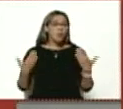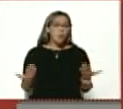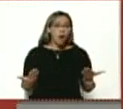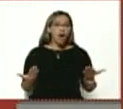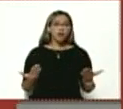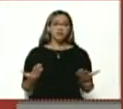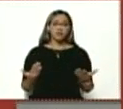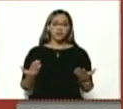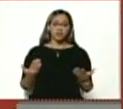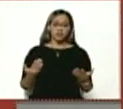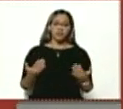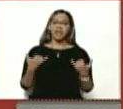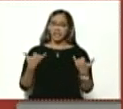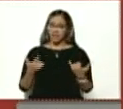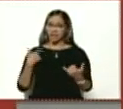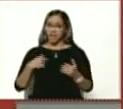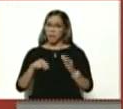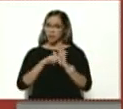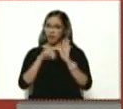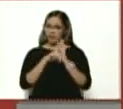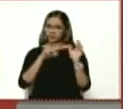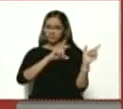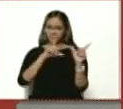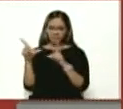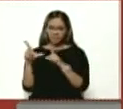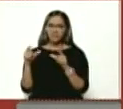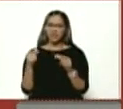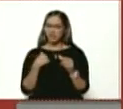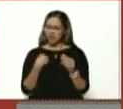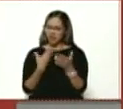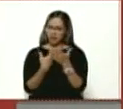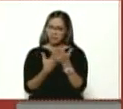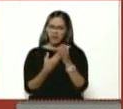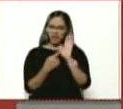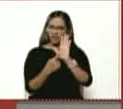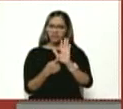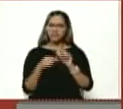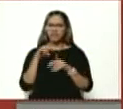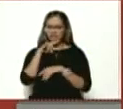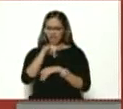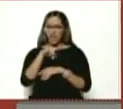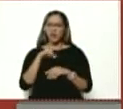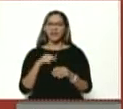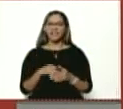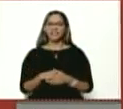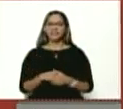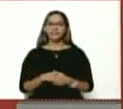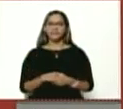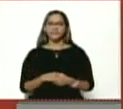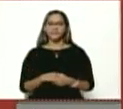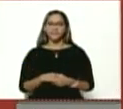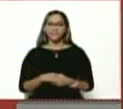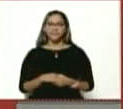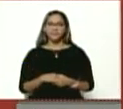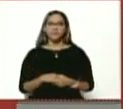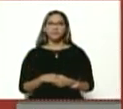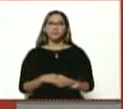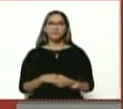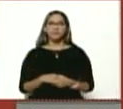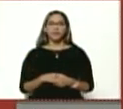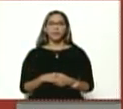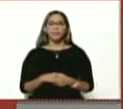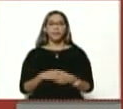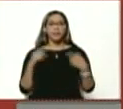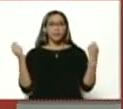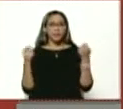una que ya tenemos el reglamento listo también? Yo lo presenté el día lunes en la reunión del partido. Para la